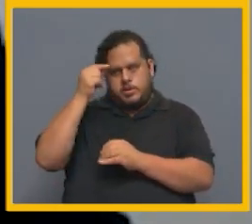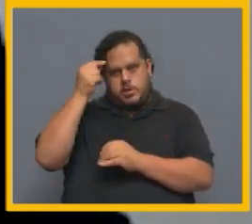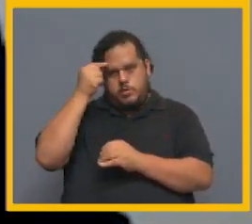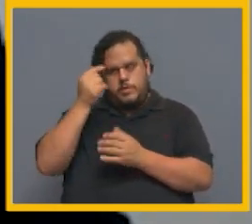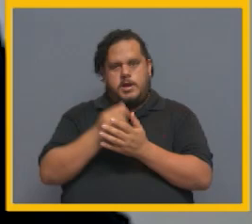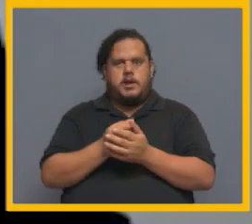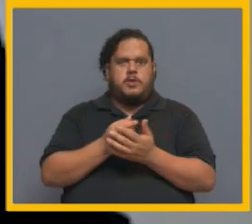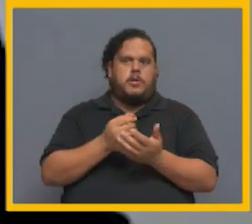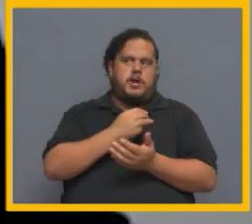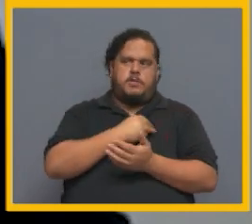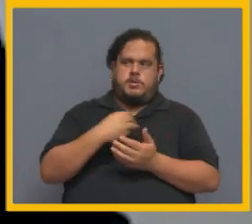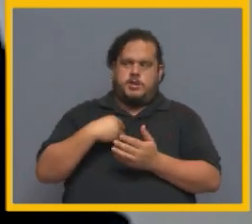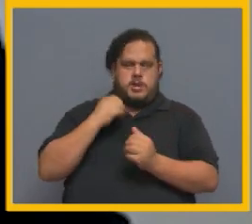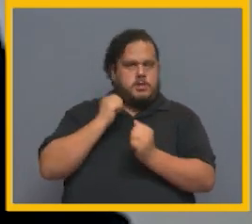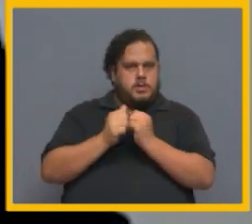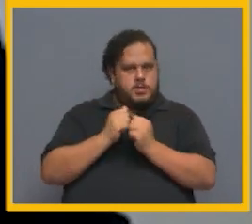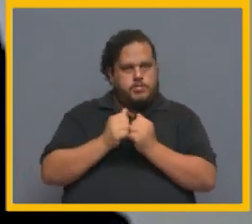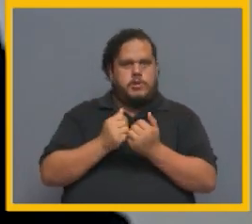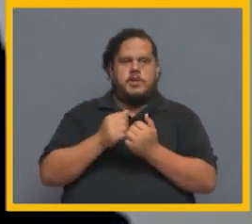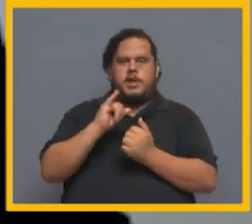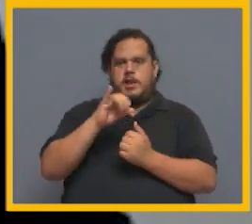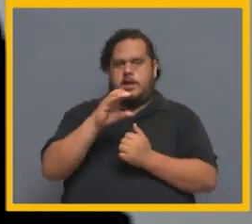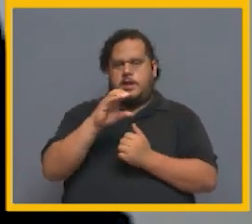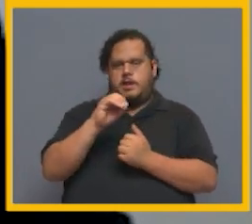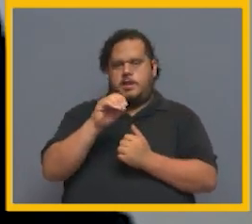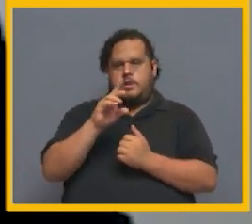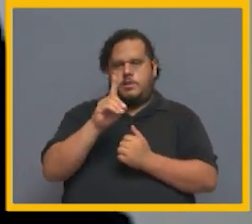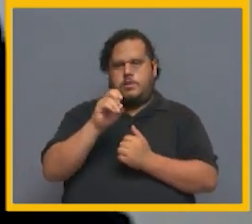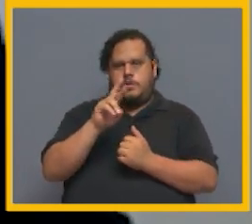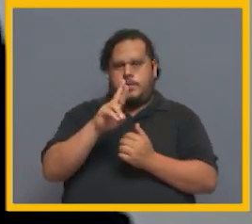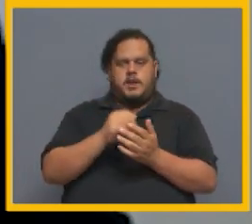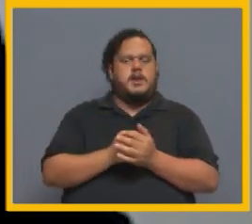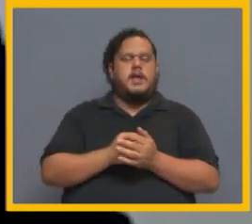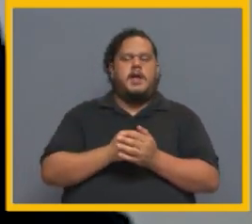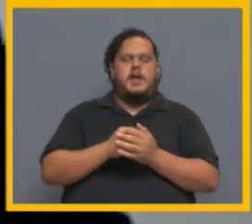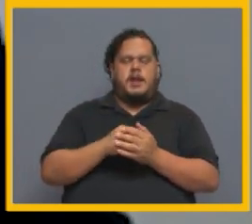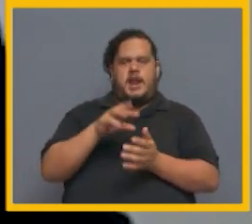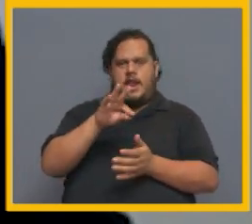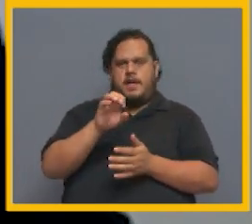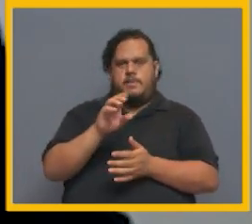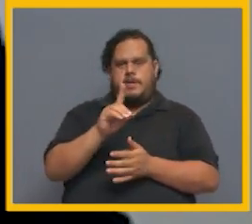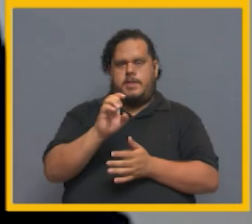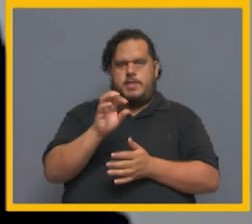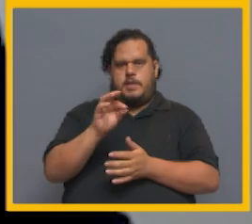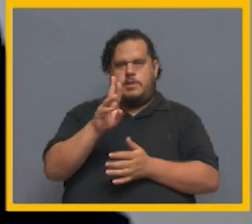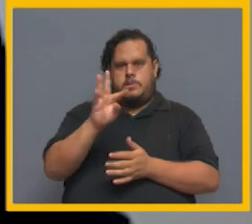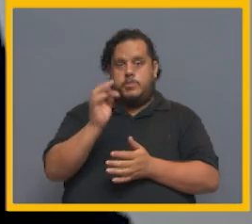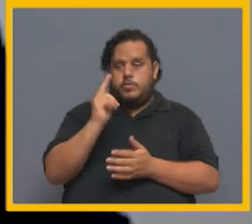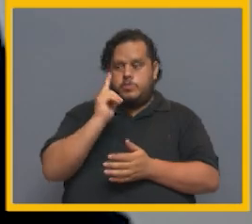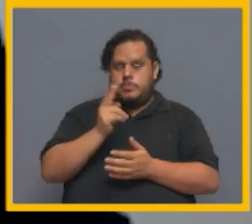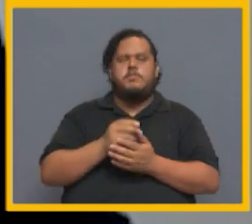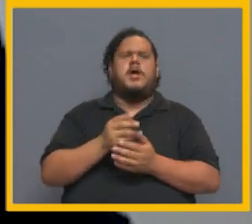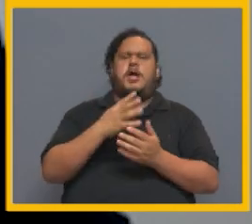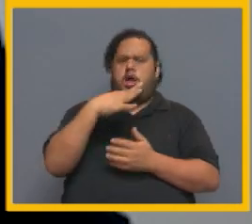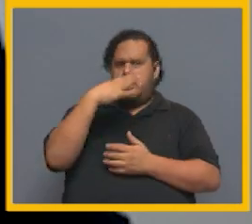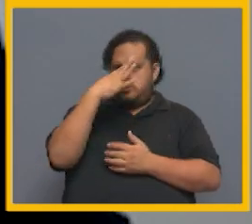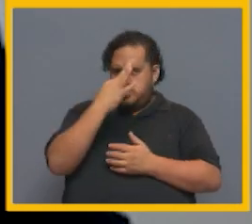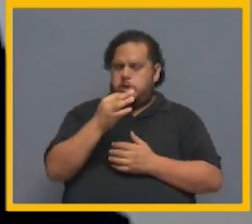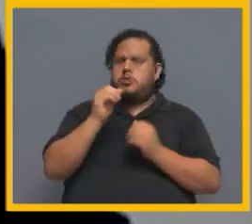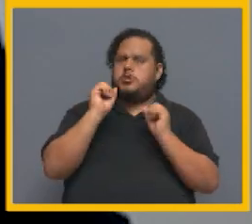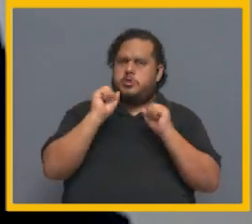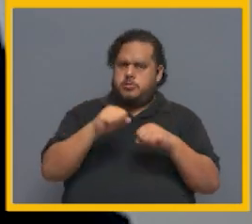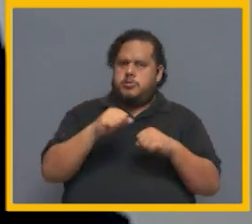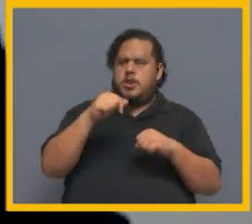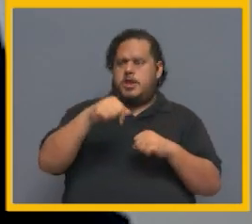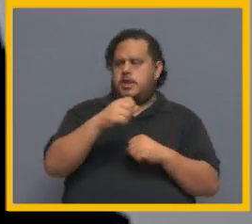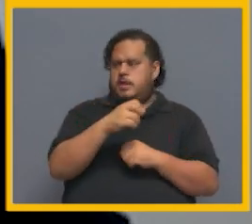gubernamentales, en este caso el Ministerio del Deporte, el ICODER, la Federación misma, creo que se podría en